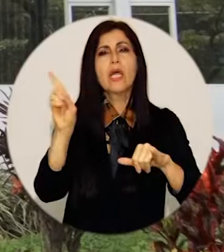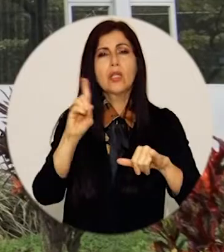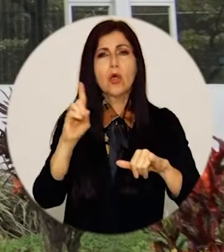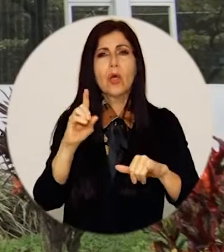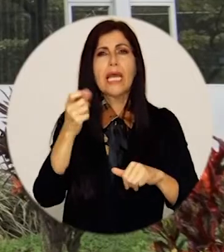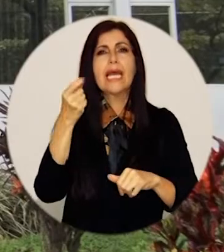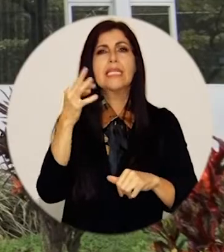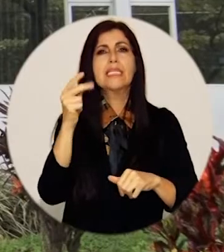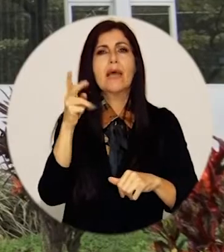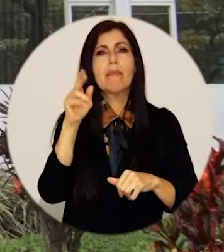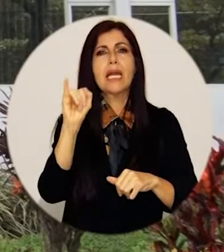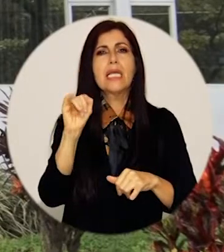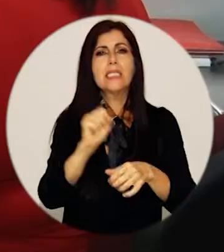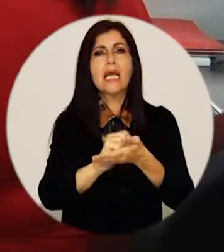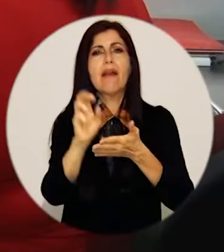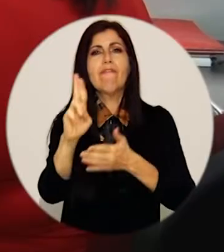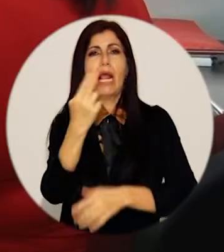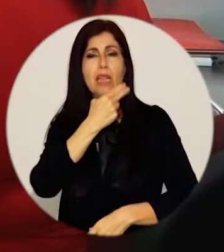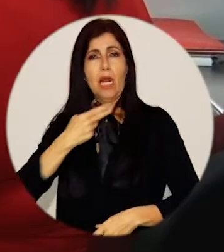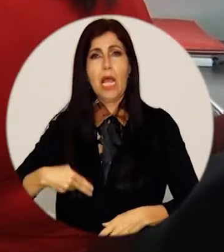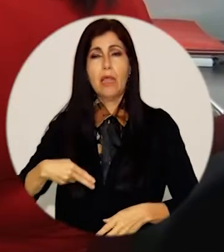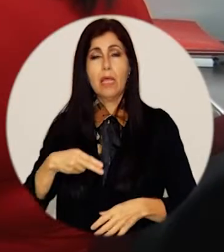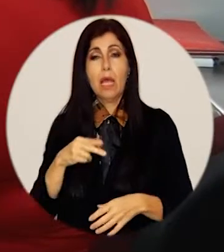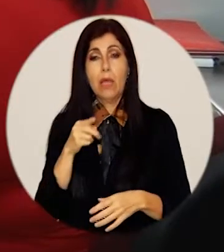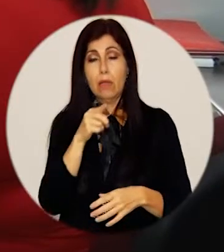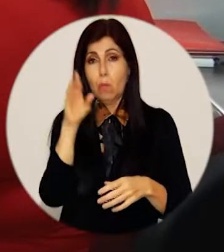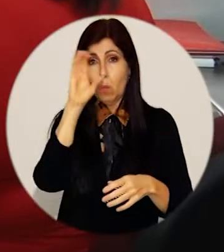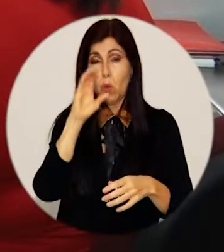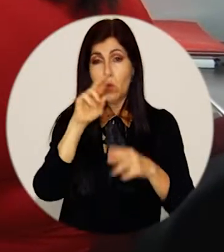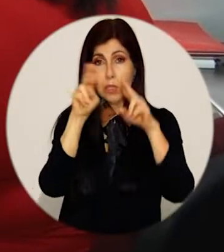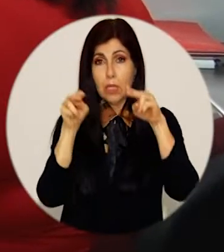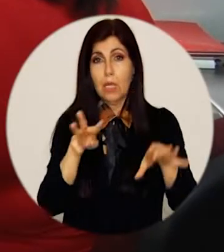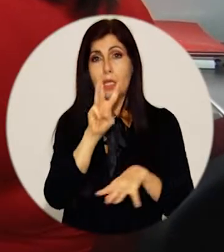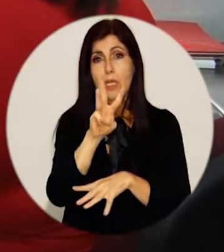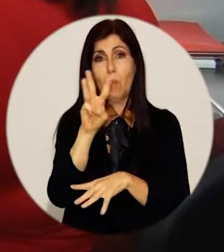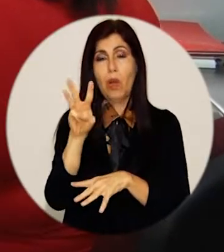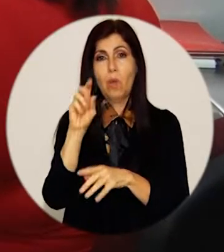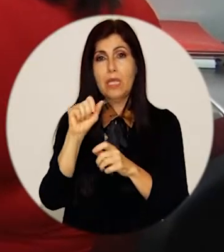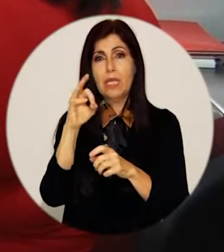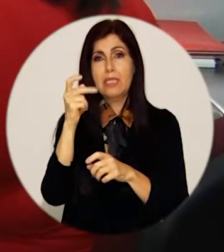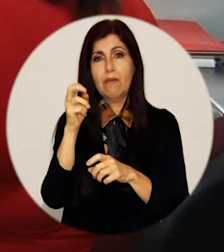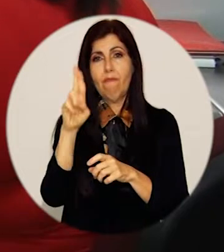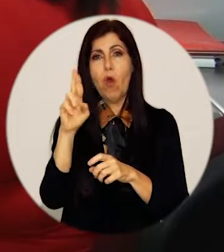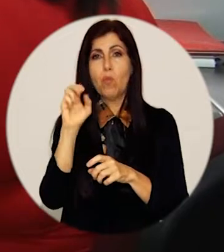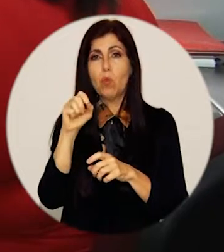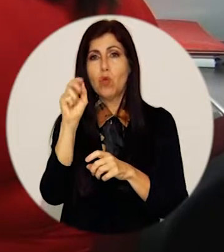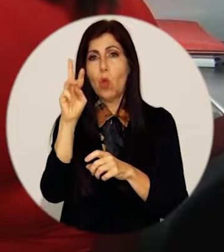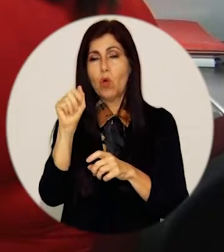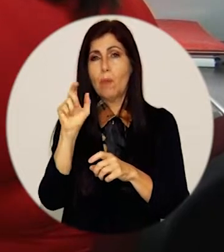las instalaciones ubicadas en Getsemaní de San Rafael de Heredia. Búsquenos en el sitio